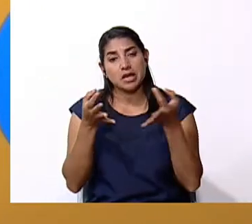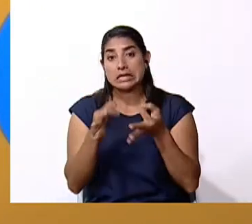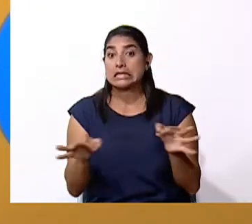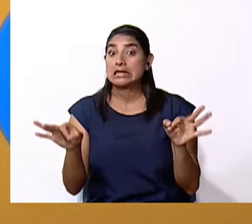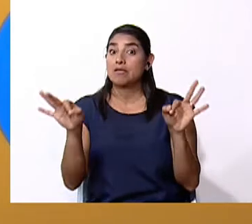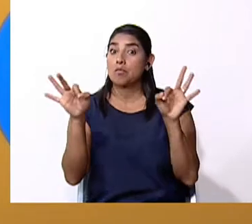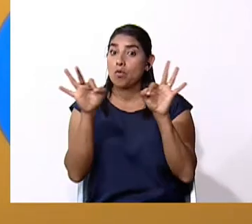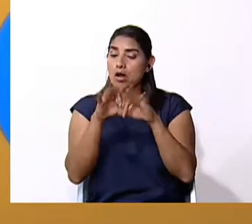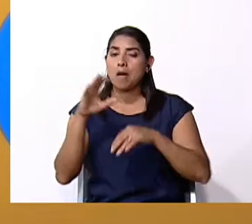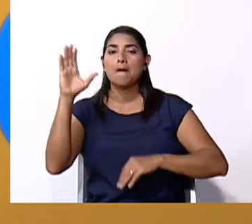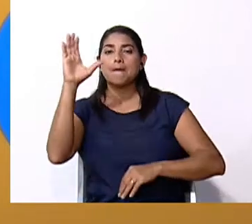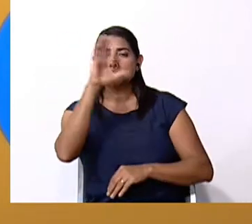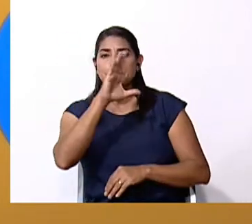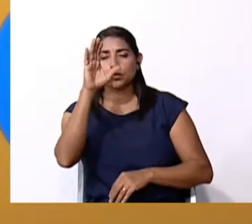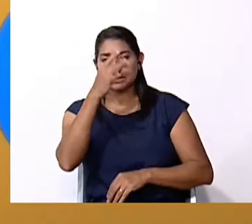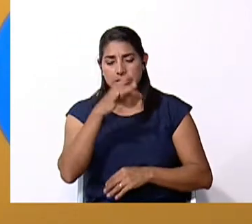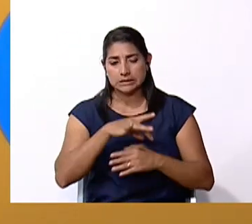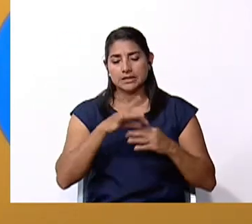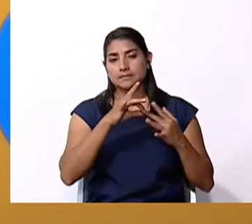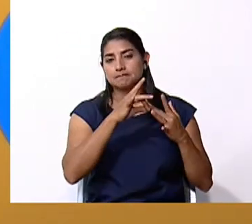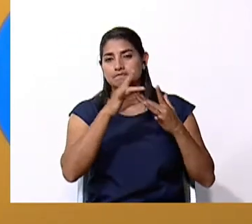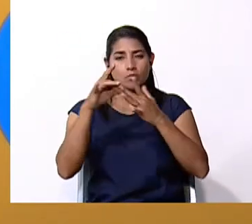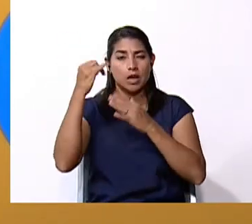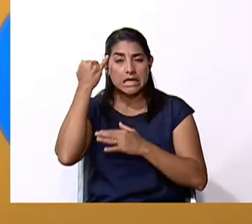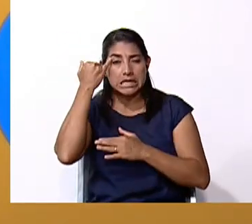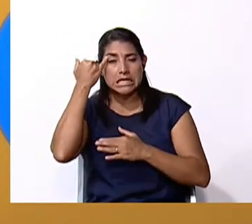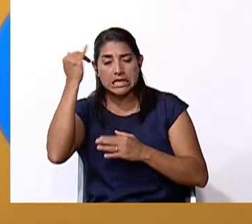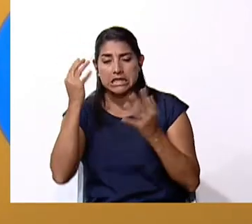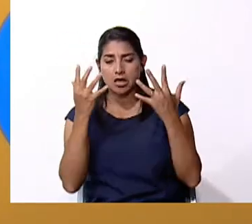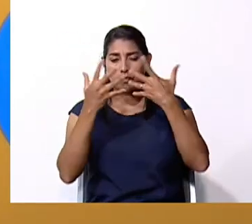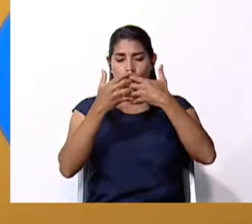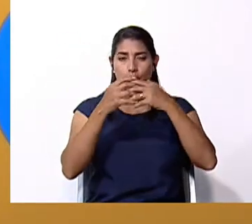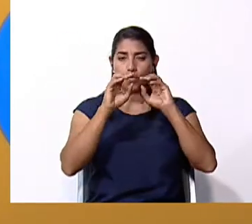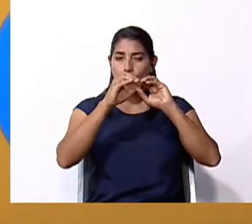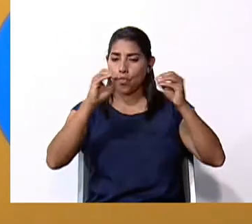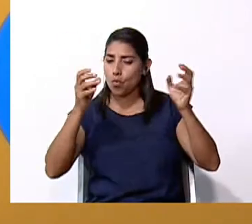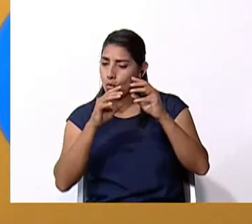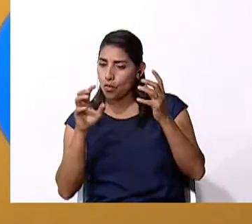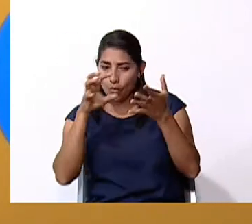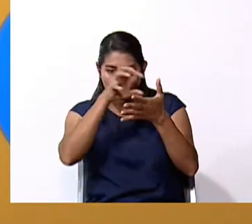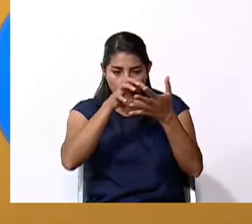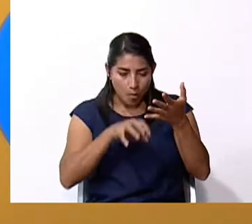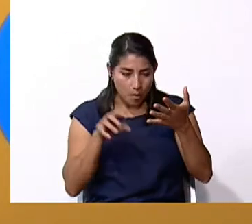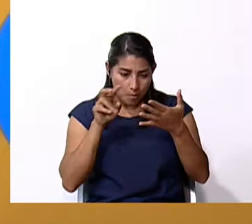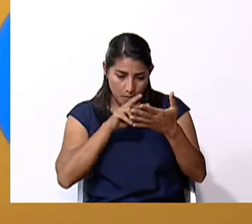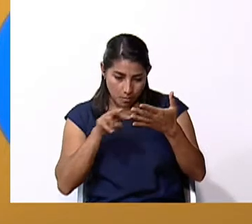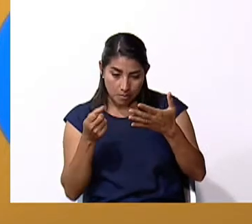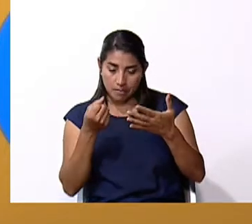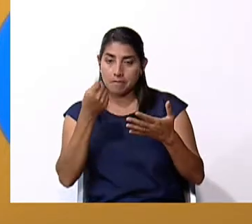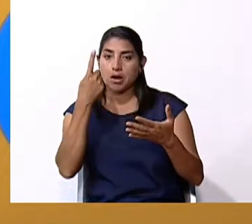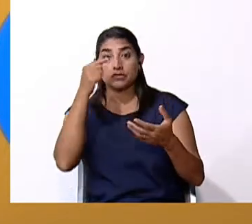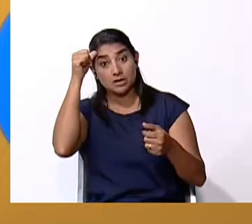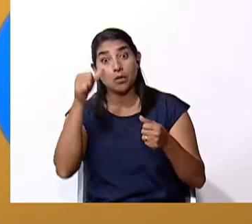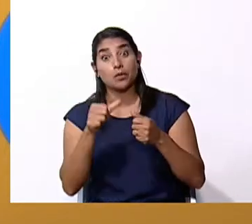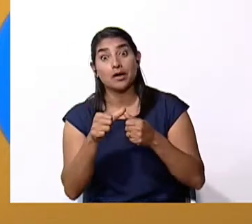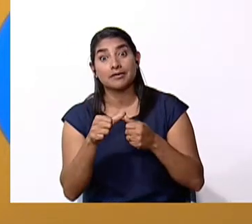de buscar la idea fundamental y las complementarias en los textos para comprender. ¿Lo